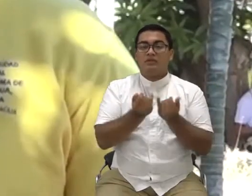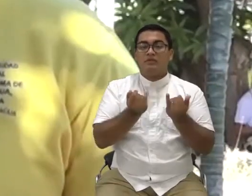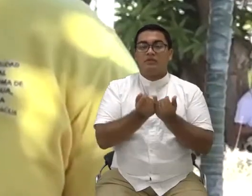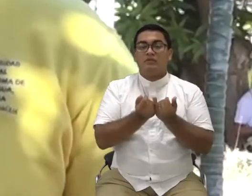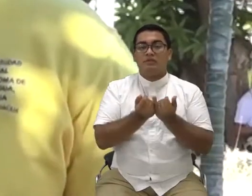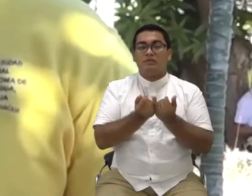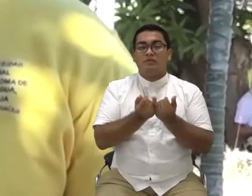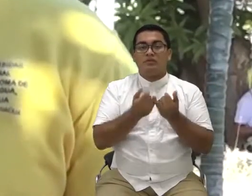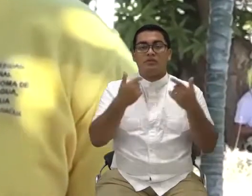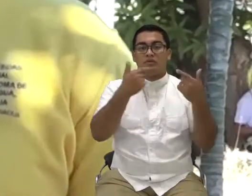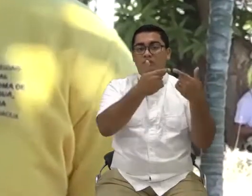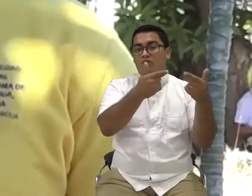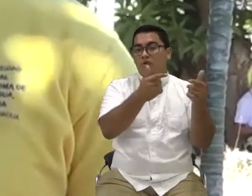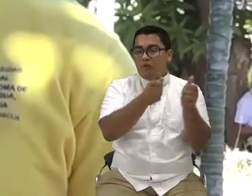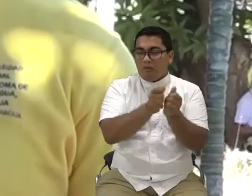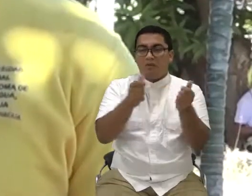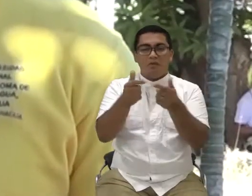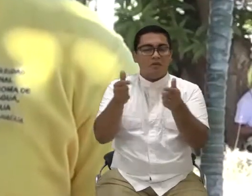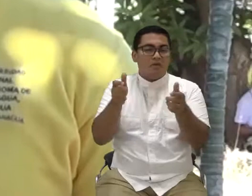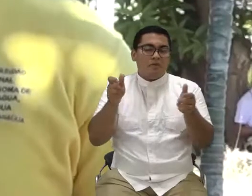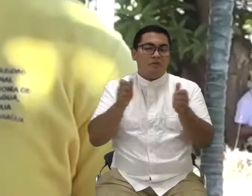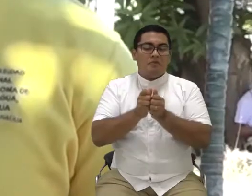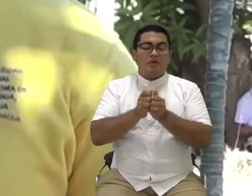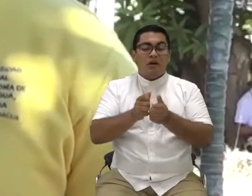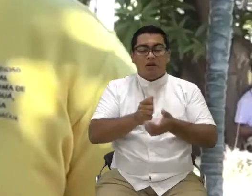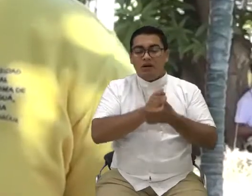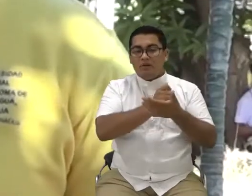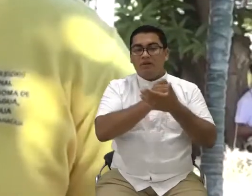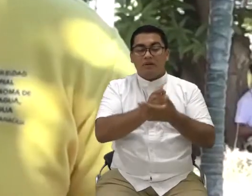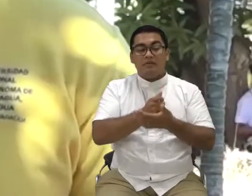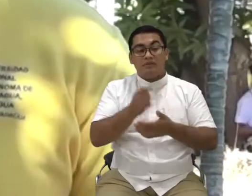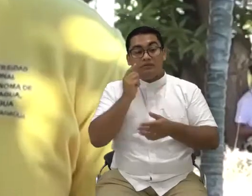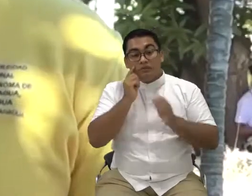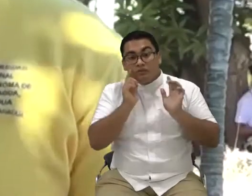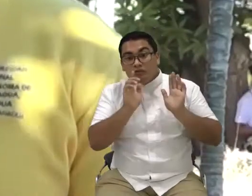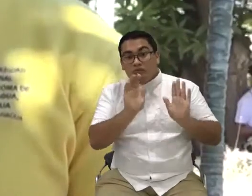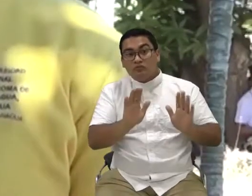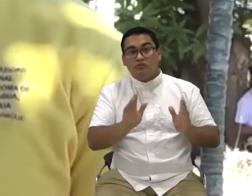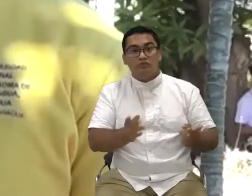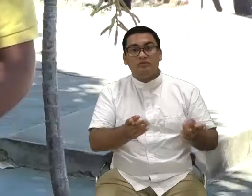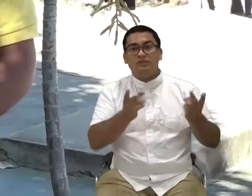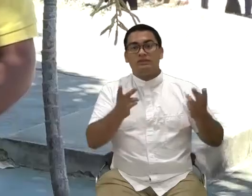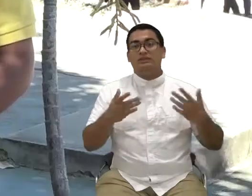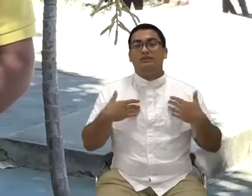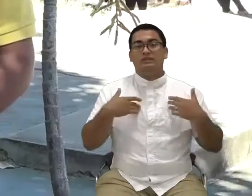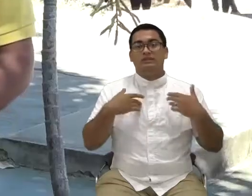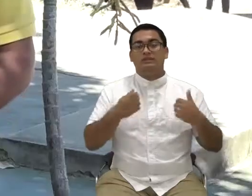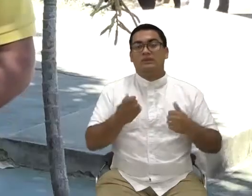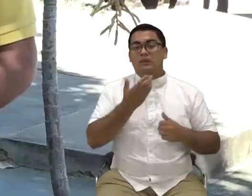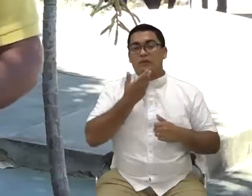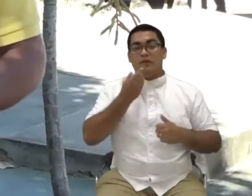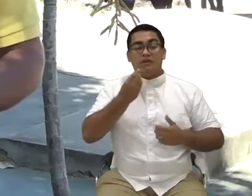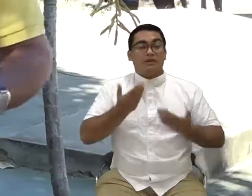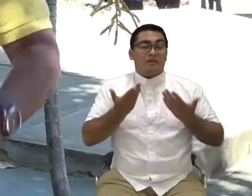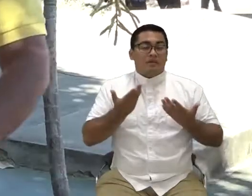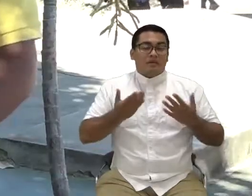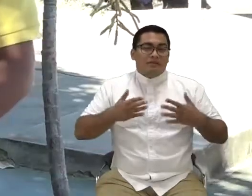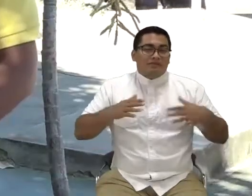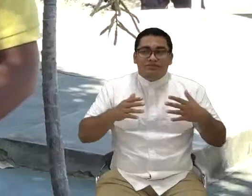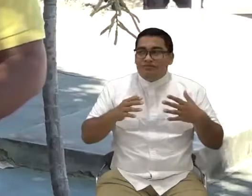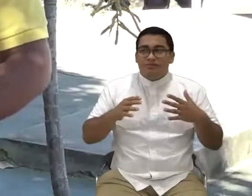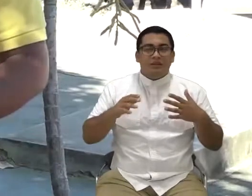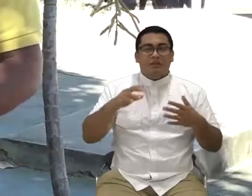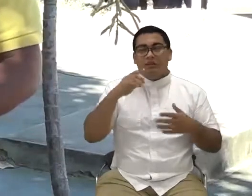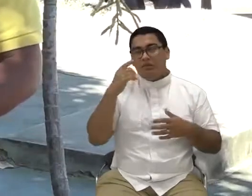se creó lo que es la Brigada de Primeros Auxilios, velar por la salud de los muchachos, que ante